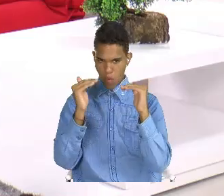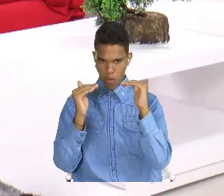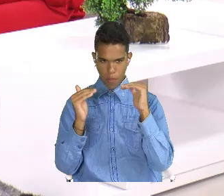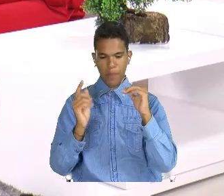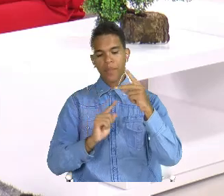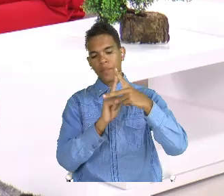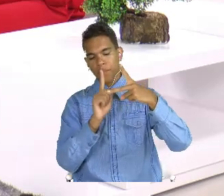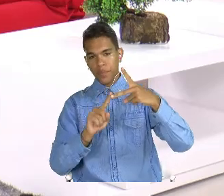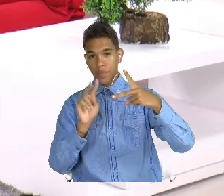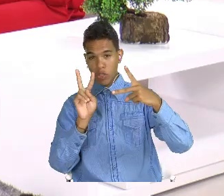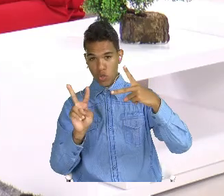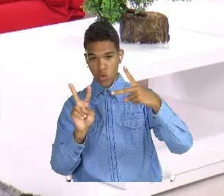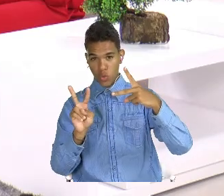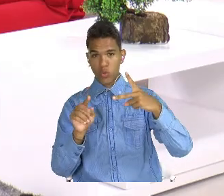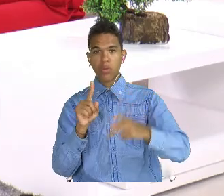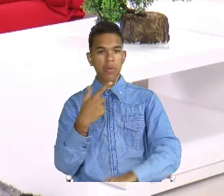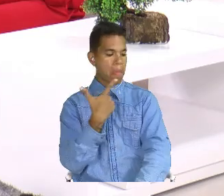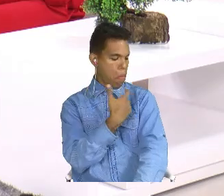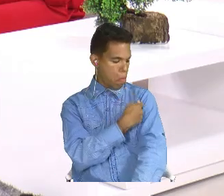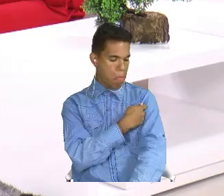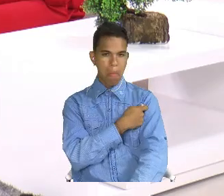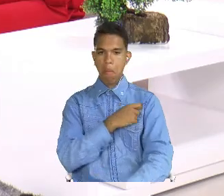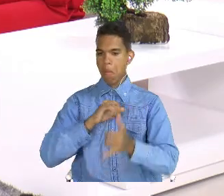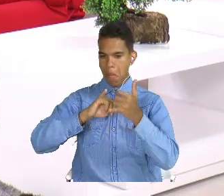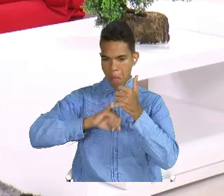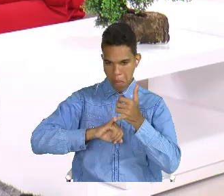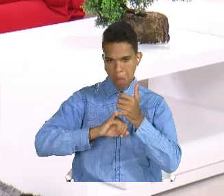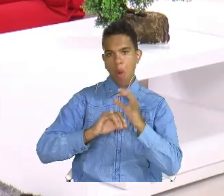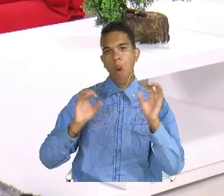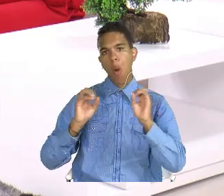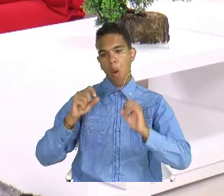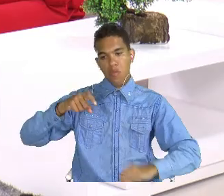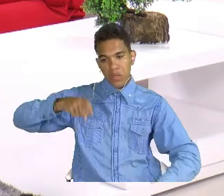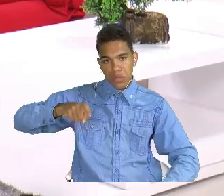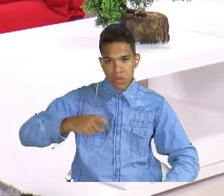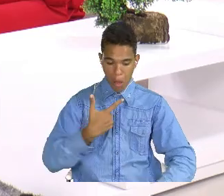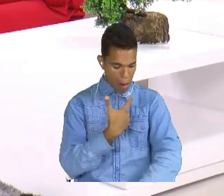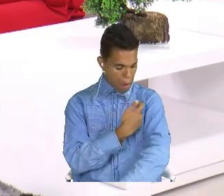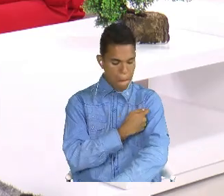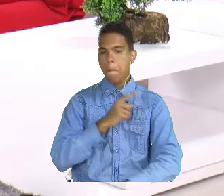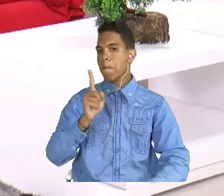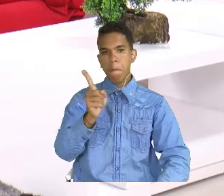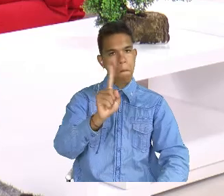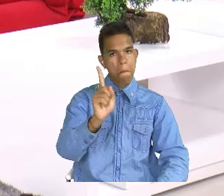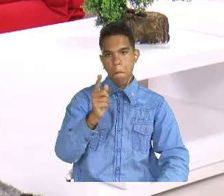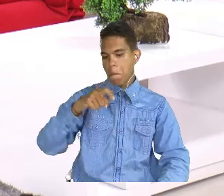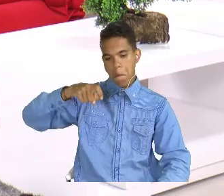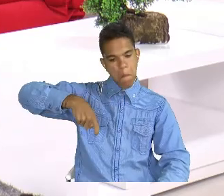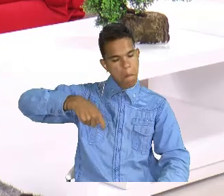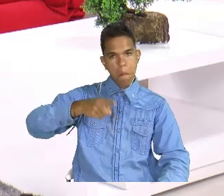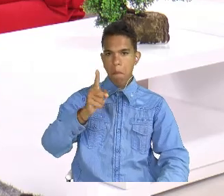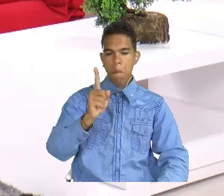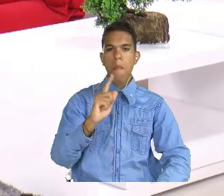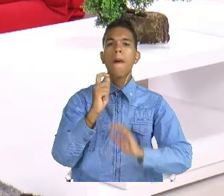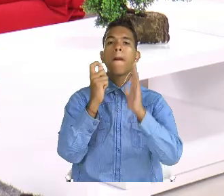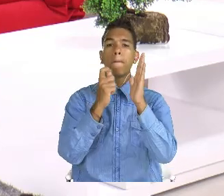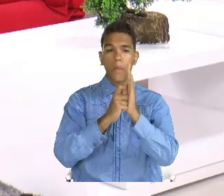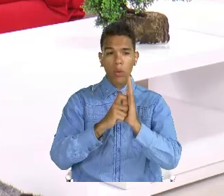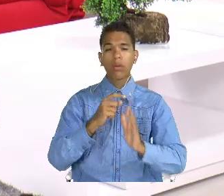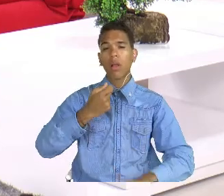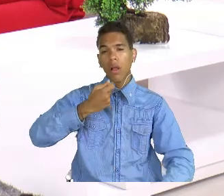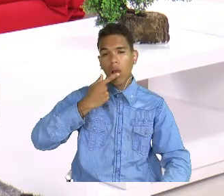tipo 2, que es la no insulino requiriente o no insulino dependiente, que son esos pacientes que no requieren insulina, pero deben estar